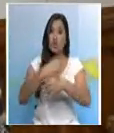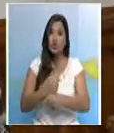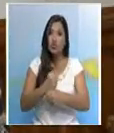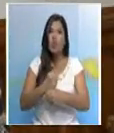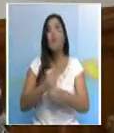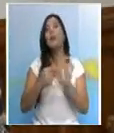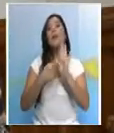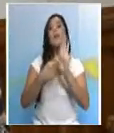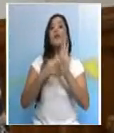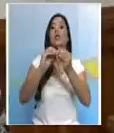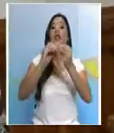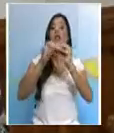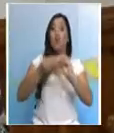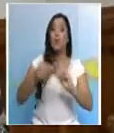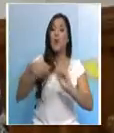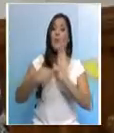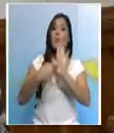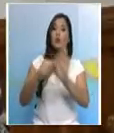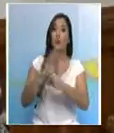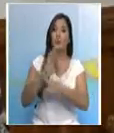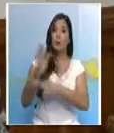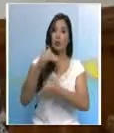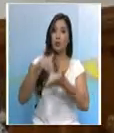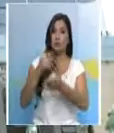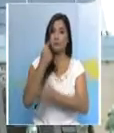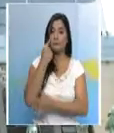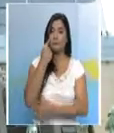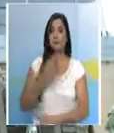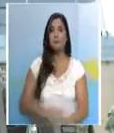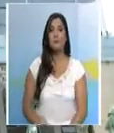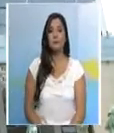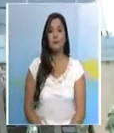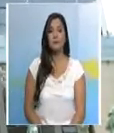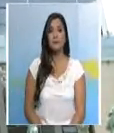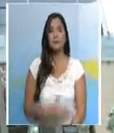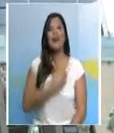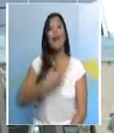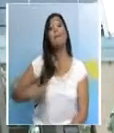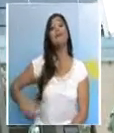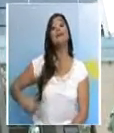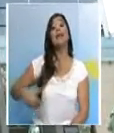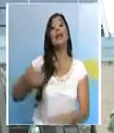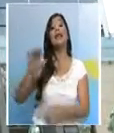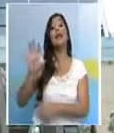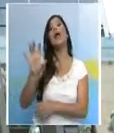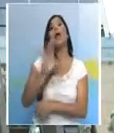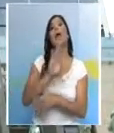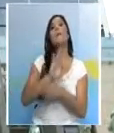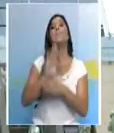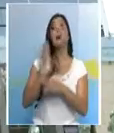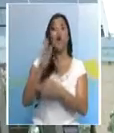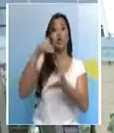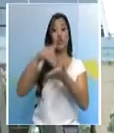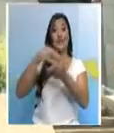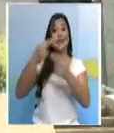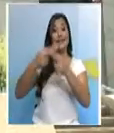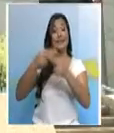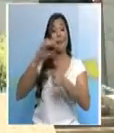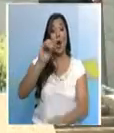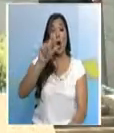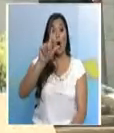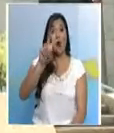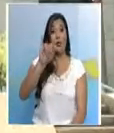cifras que ha revelado el día de hoy el Banco Central. Vamos a verla a continuación. El presidente del Banco Central, Olivier Castro, anunció que esa